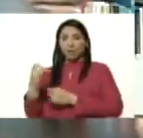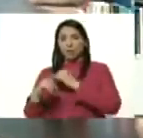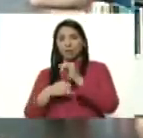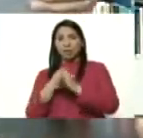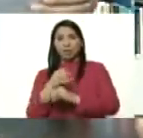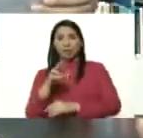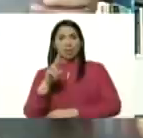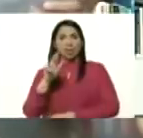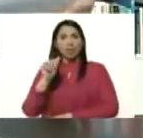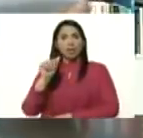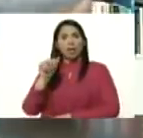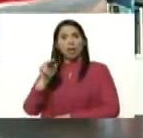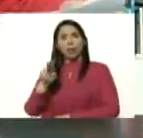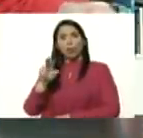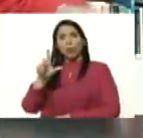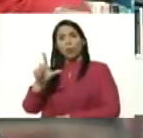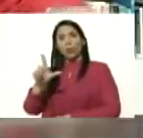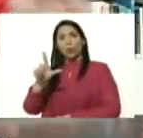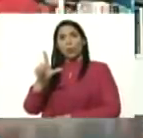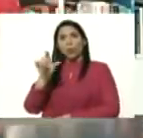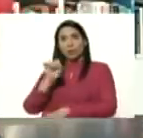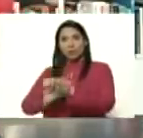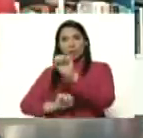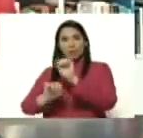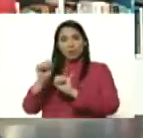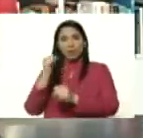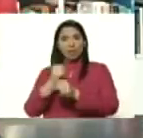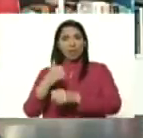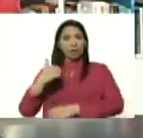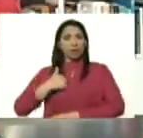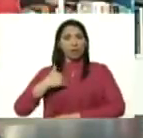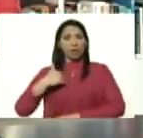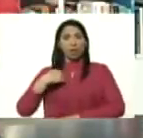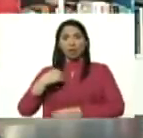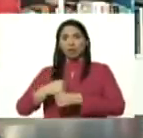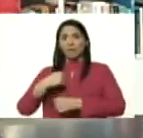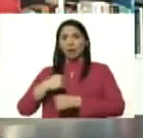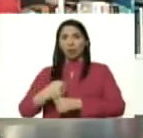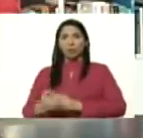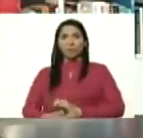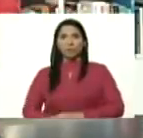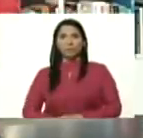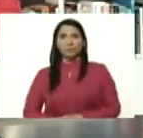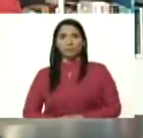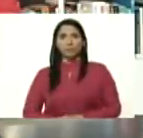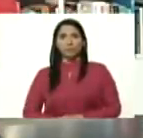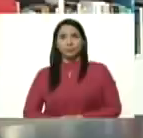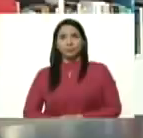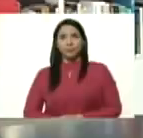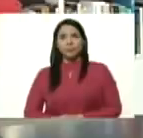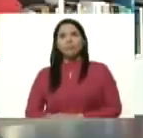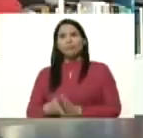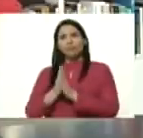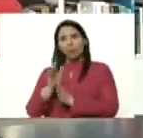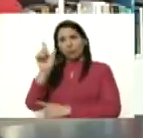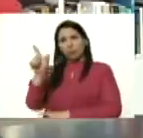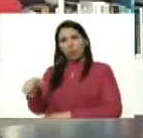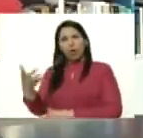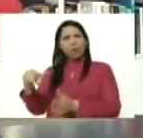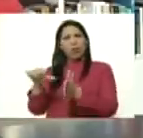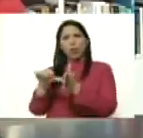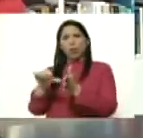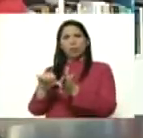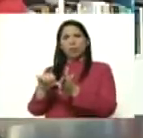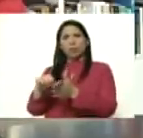Raúl Burbano, del Sindicato Canadiense de Trabajadores. Raúl, ¿en qué parte de Canadá estás